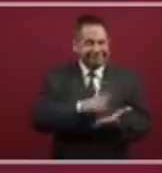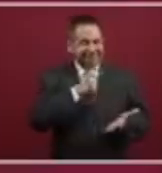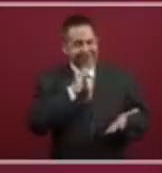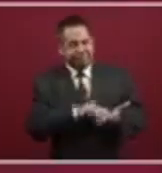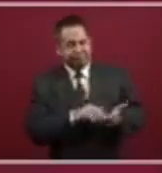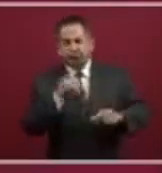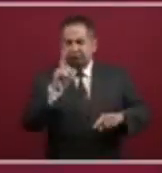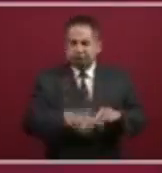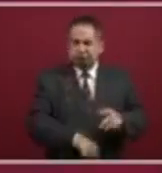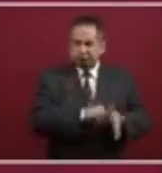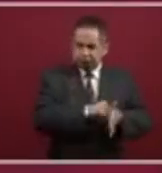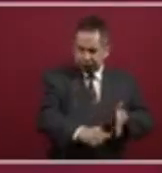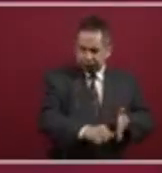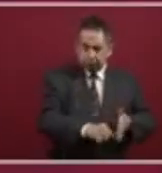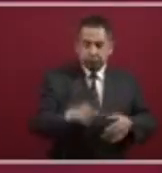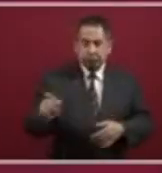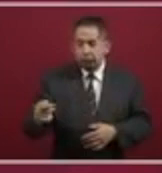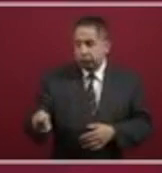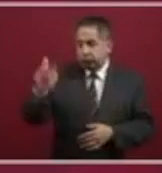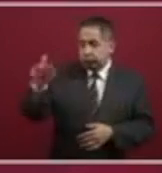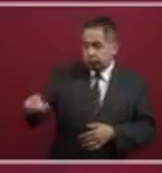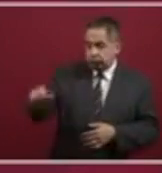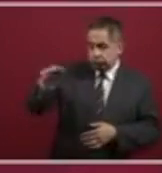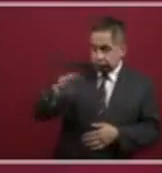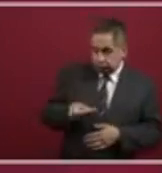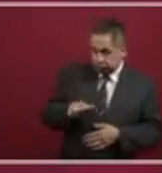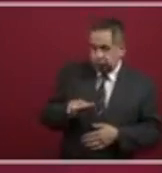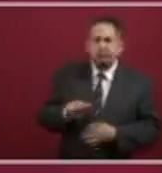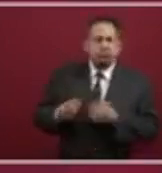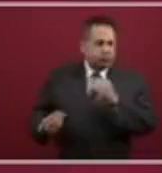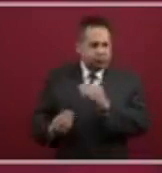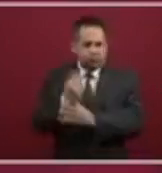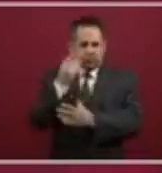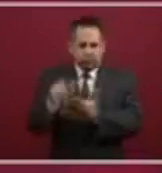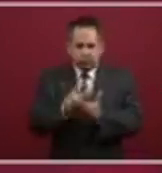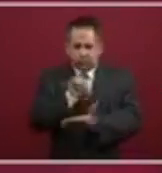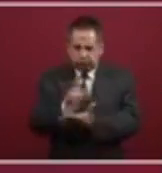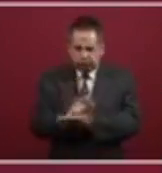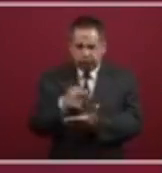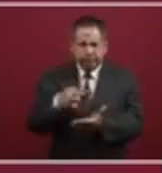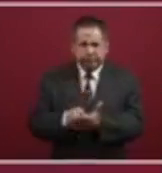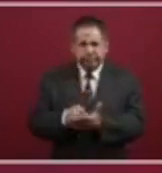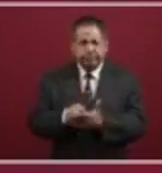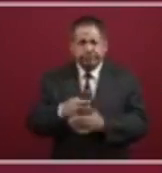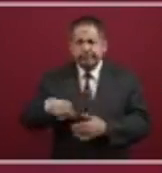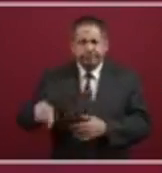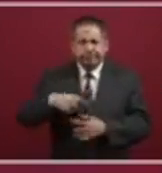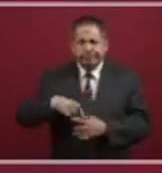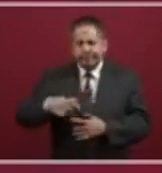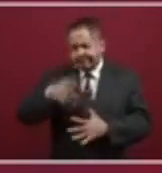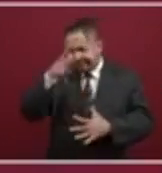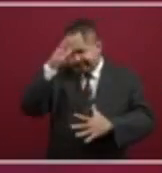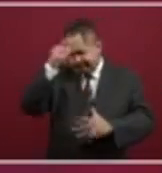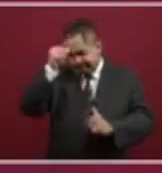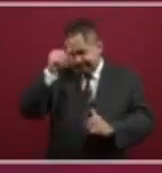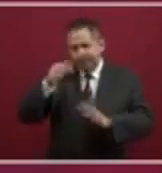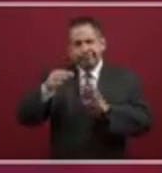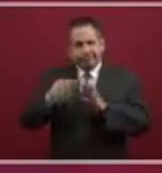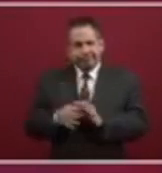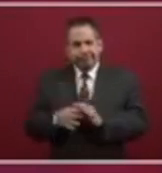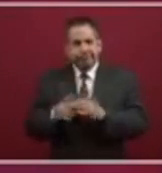de una nueva legislación que se conoce como un gran acuerdo educativo,